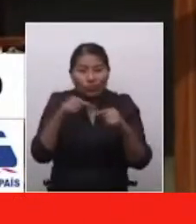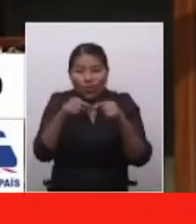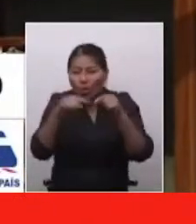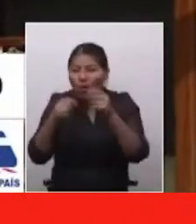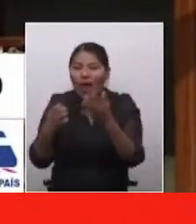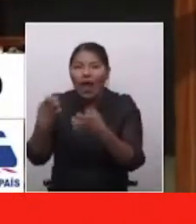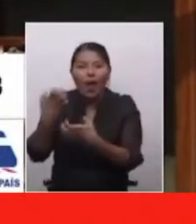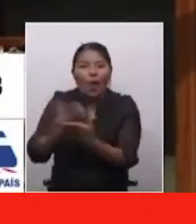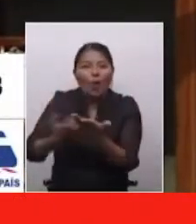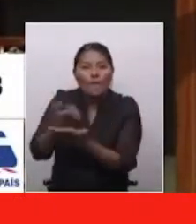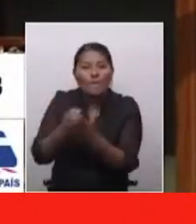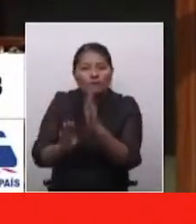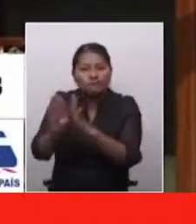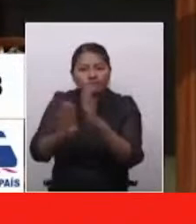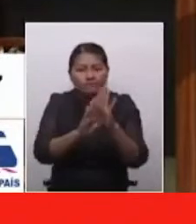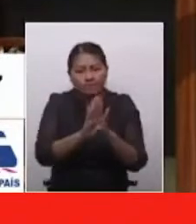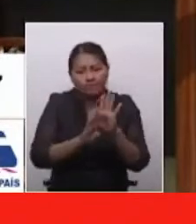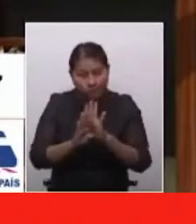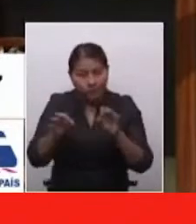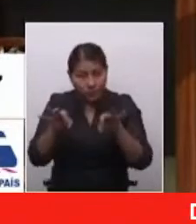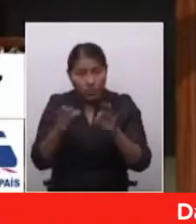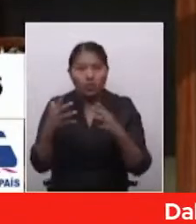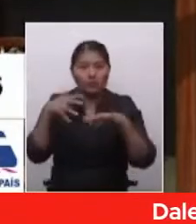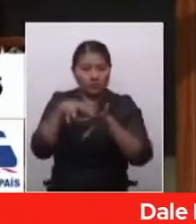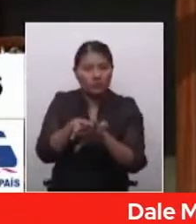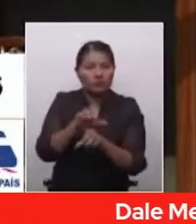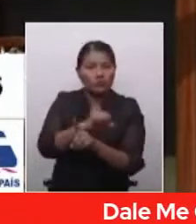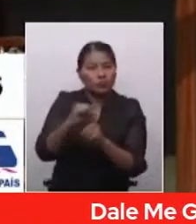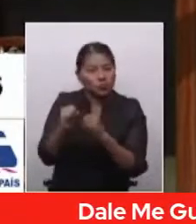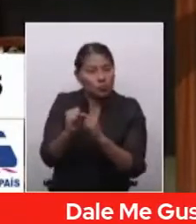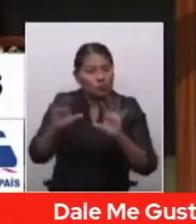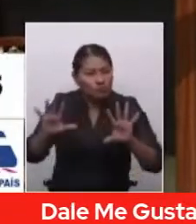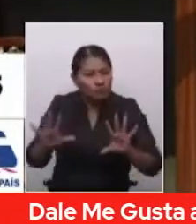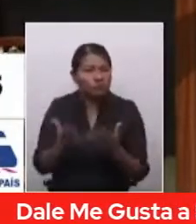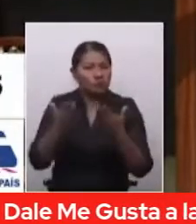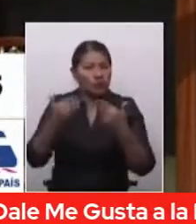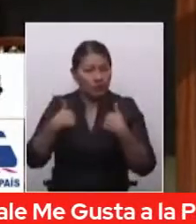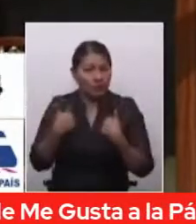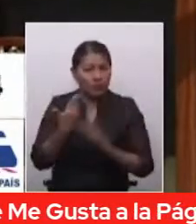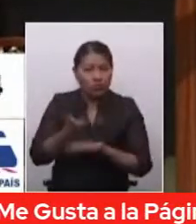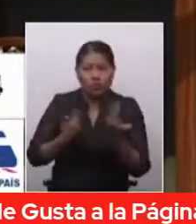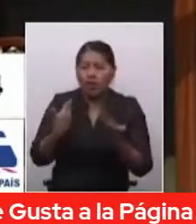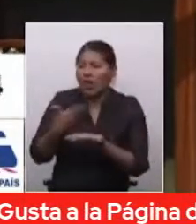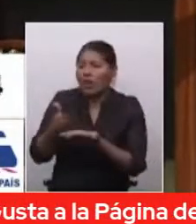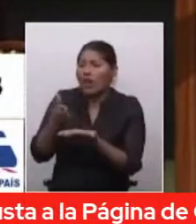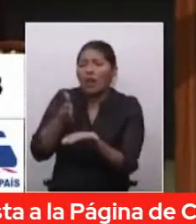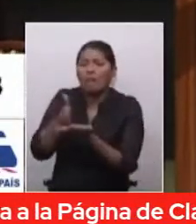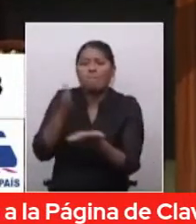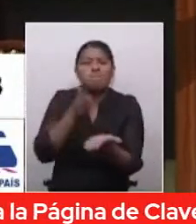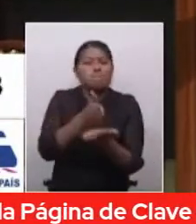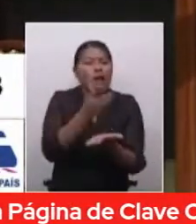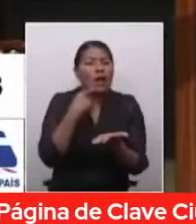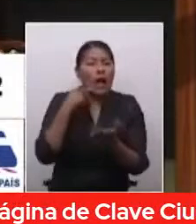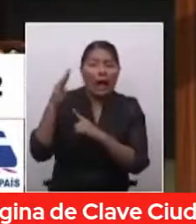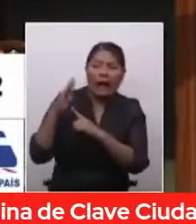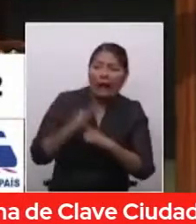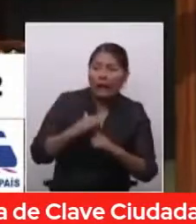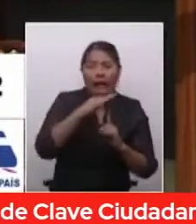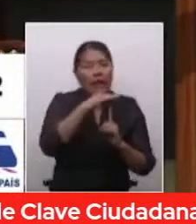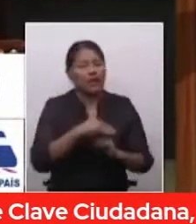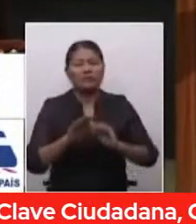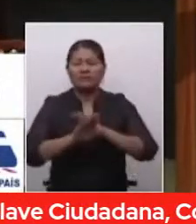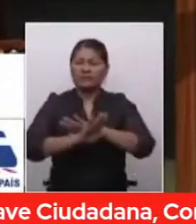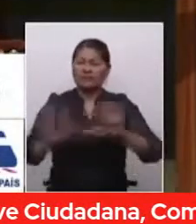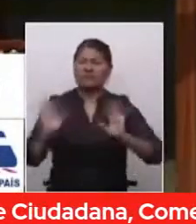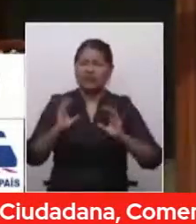económico. Una Lima inclusiva, donde podamos desplazarnos con libertad, sin discriminación, con